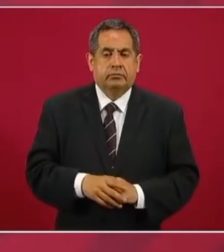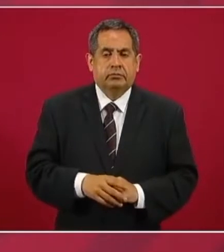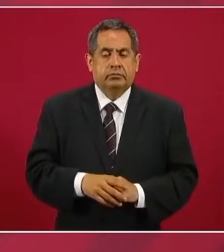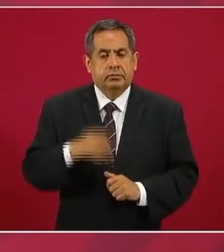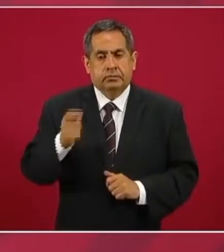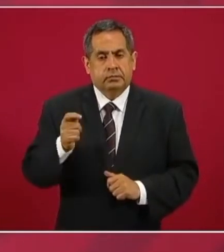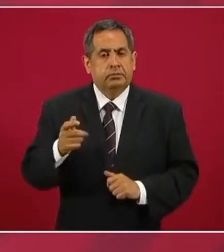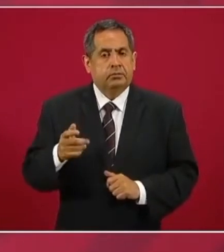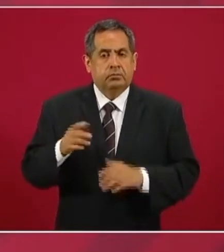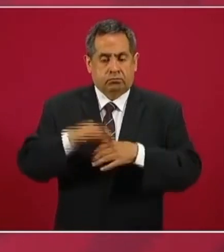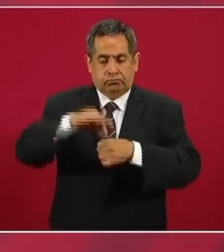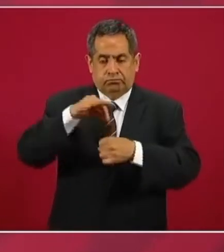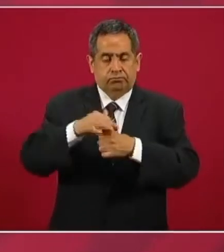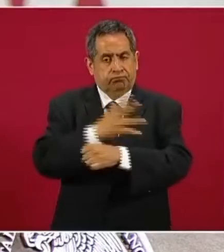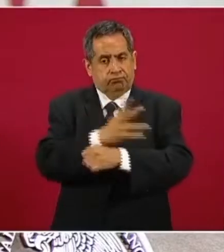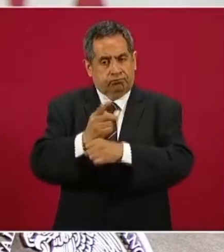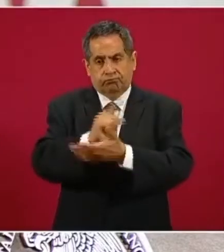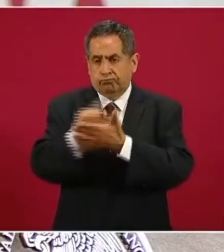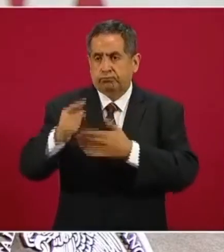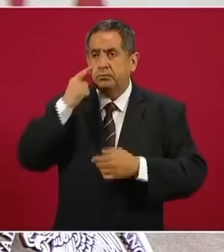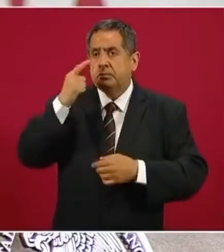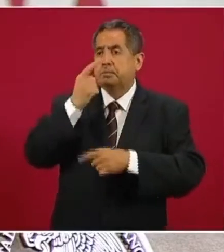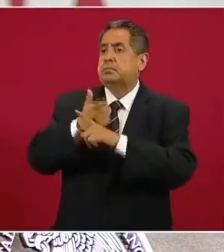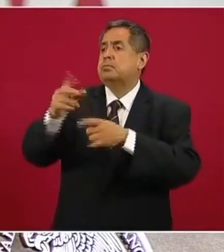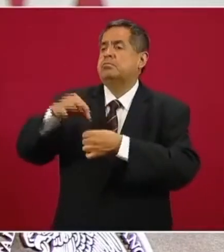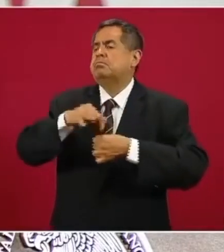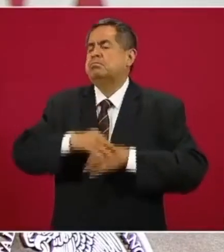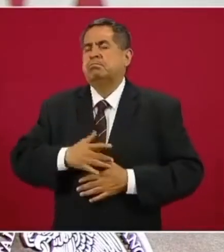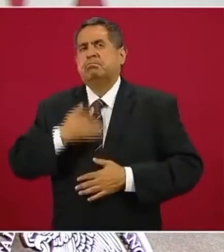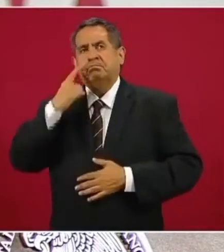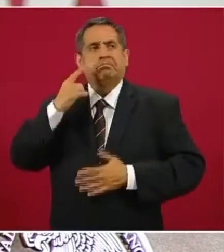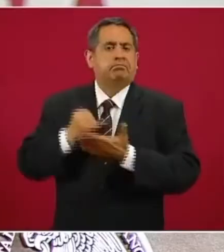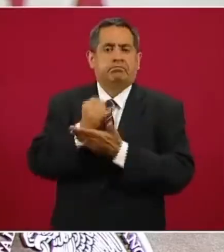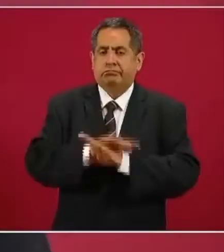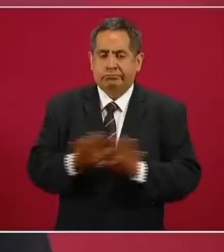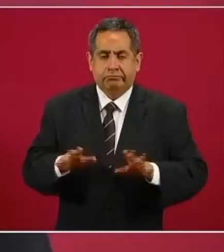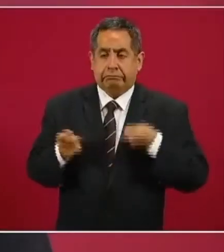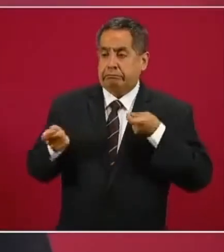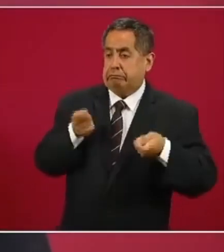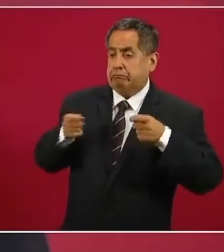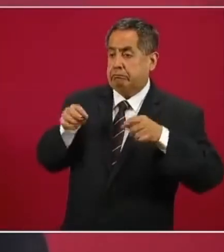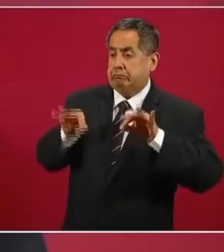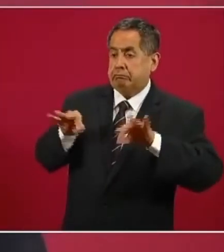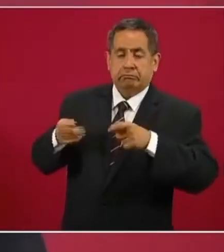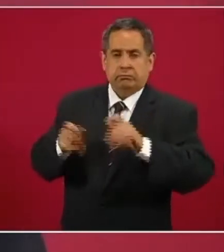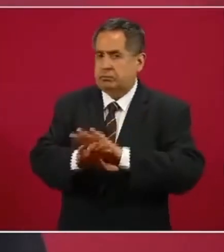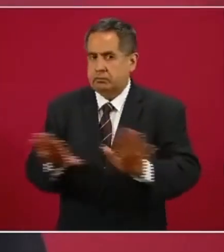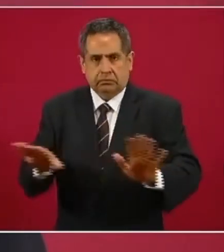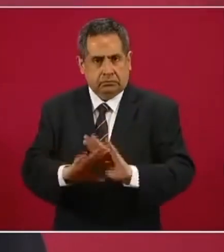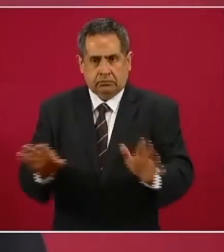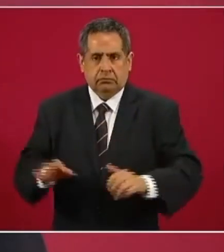Tiene que haber elecciones limpias y libres, y nada de manipulación.